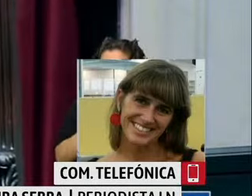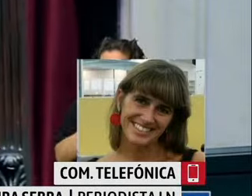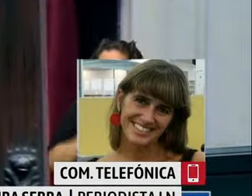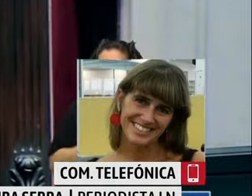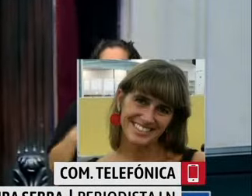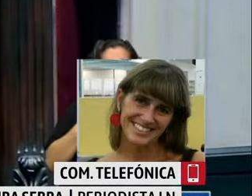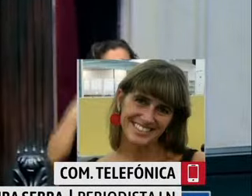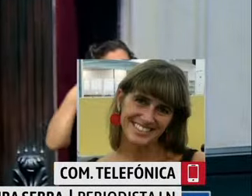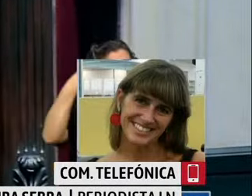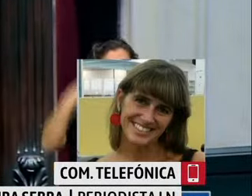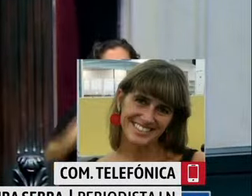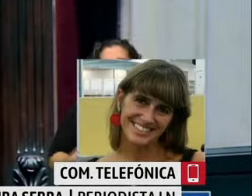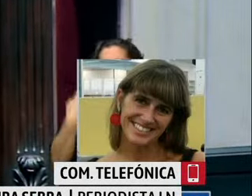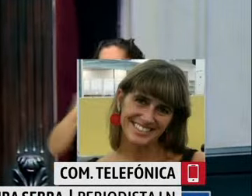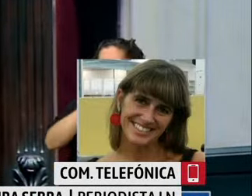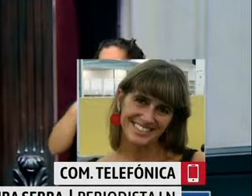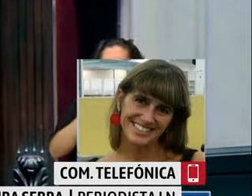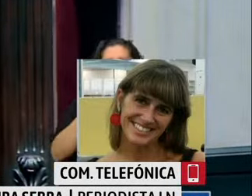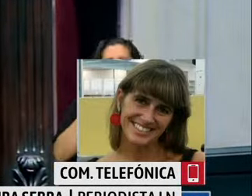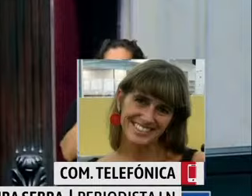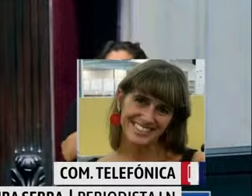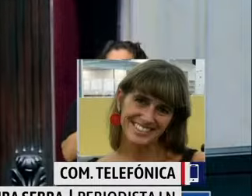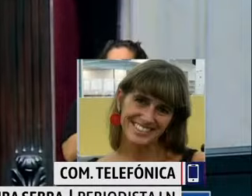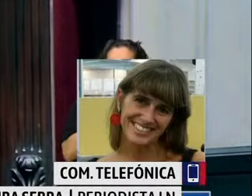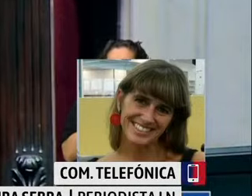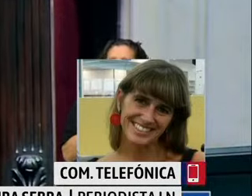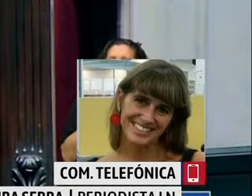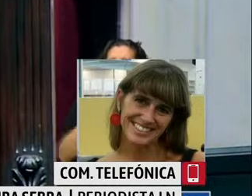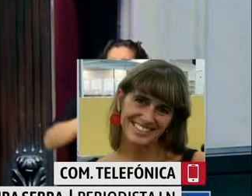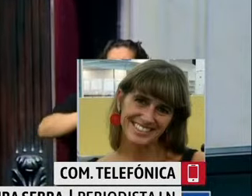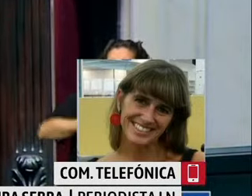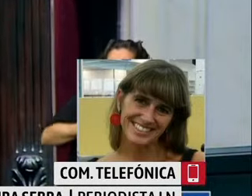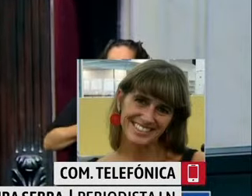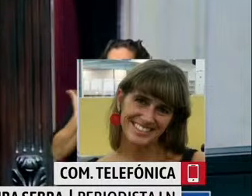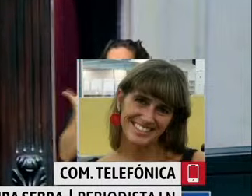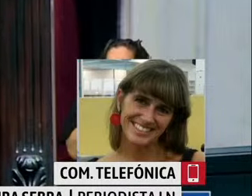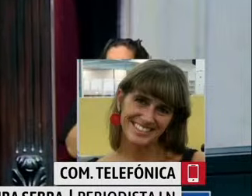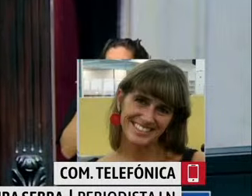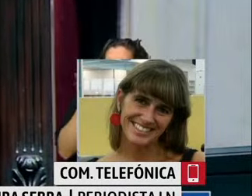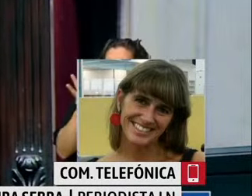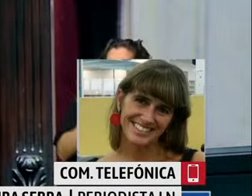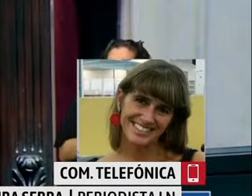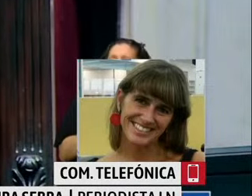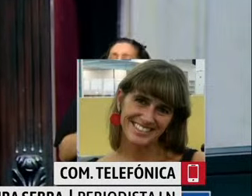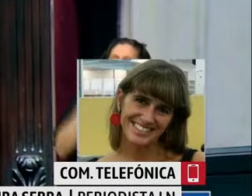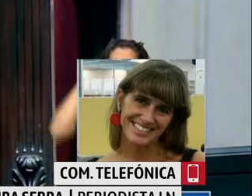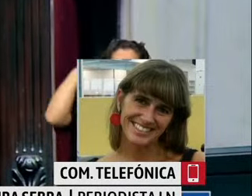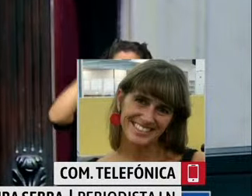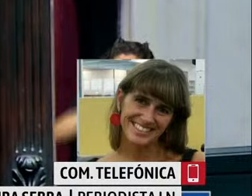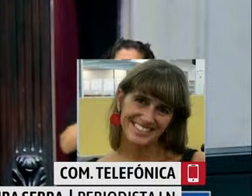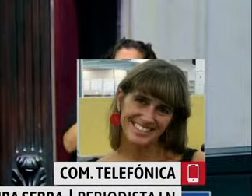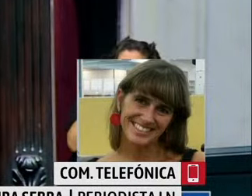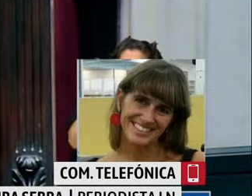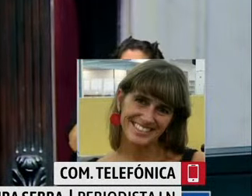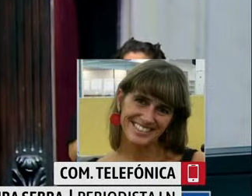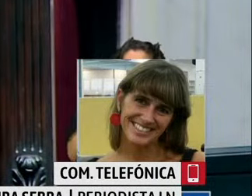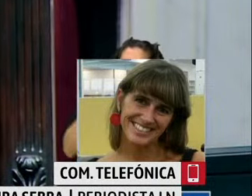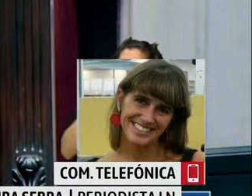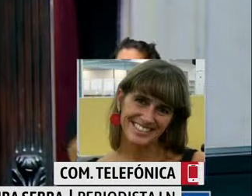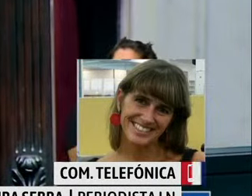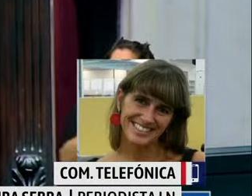definir Qué recurso lo va a solver es decir hay una decisión del gobierno de no dar más de lo que